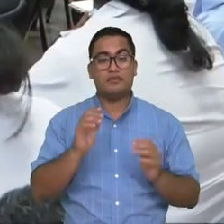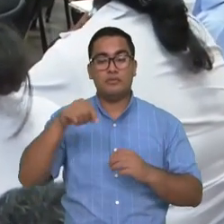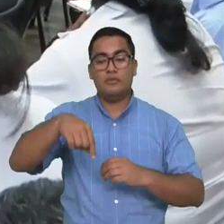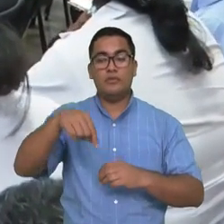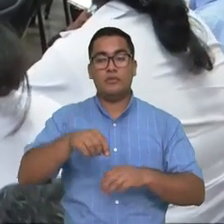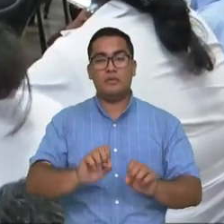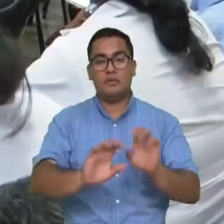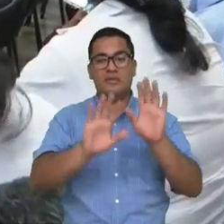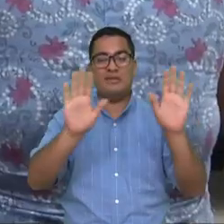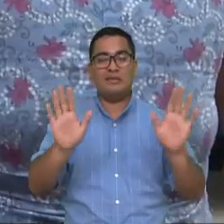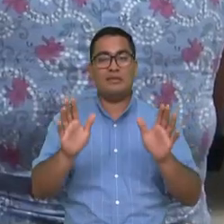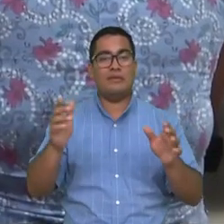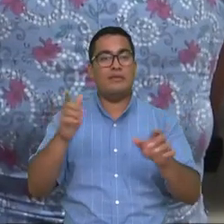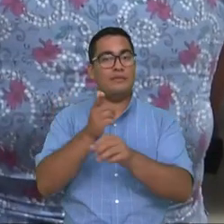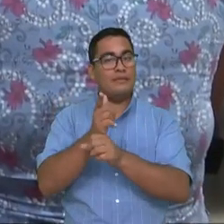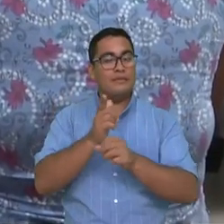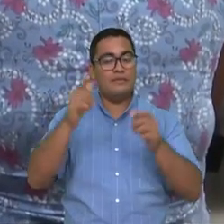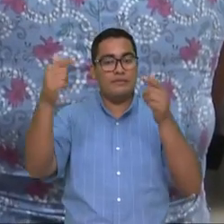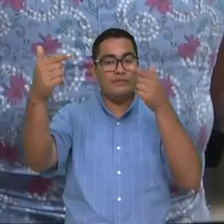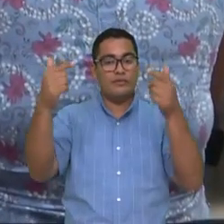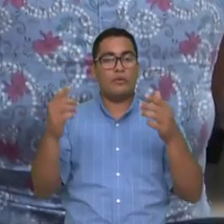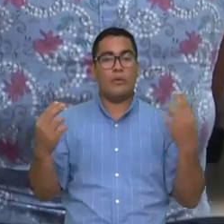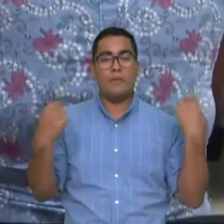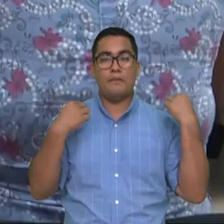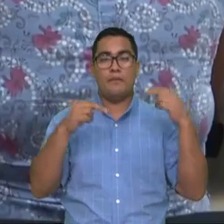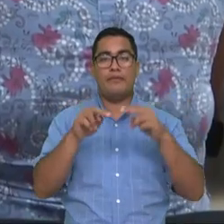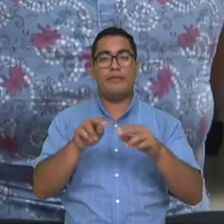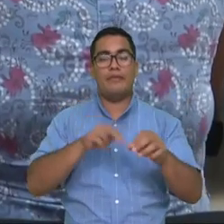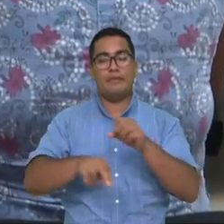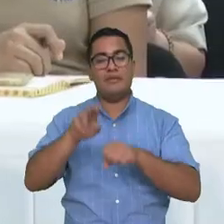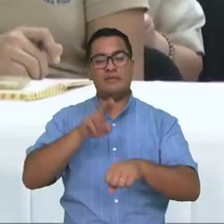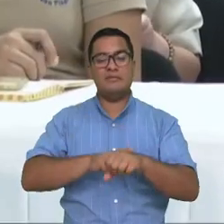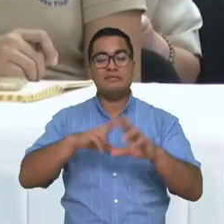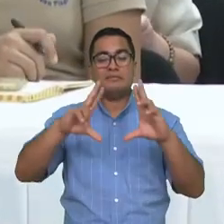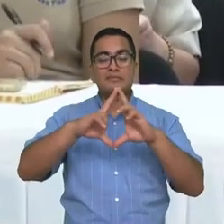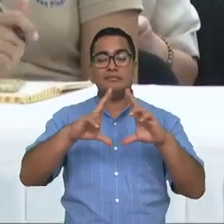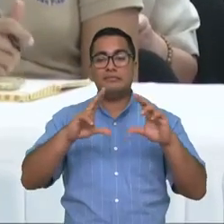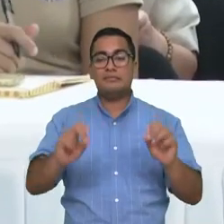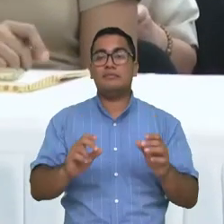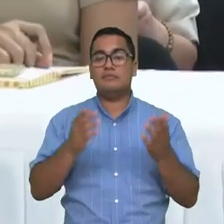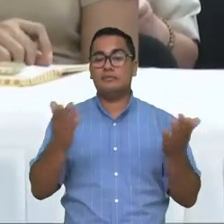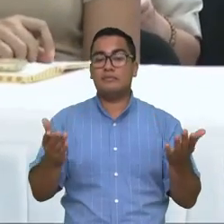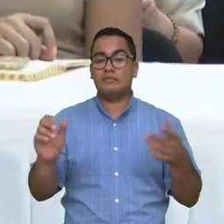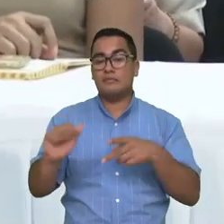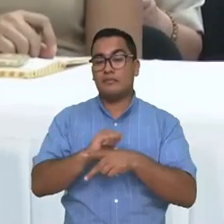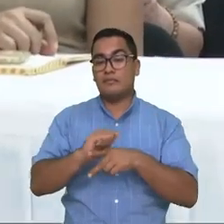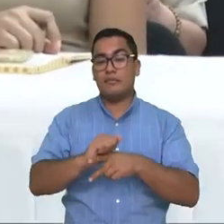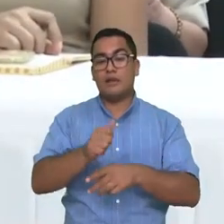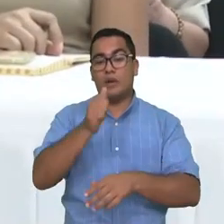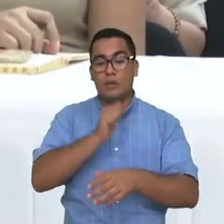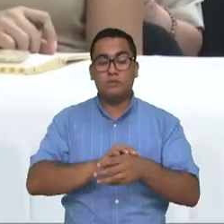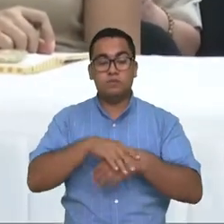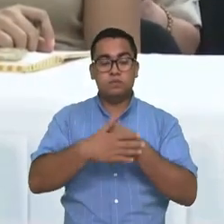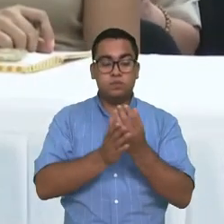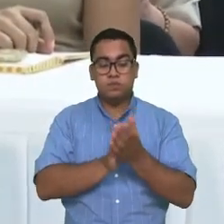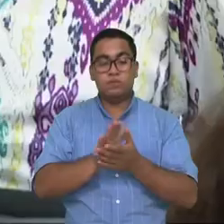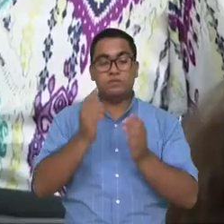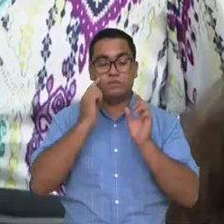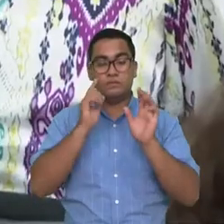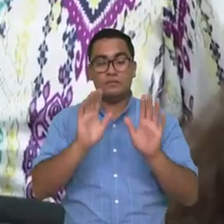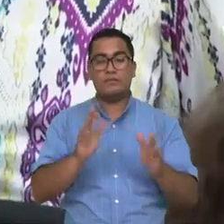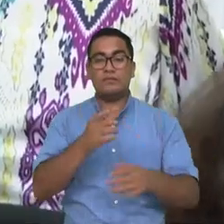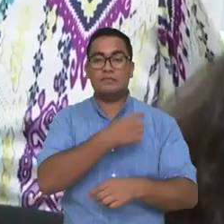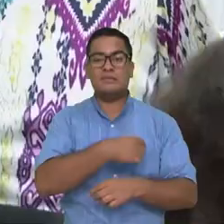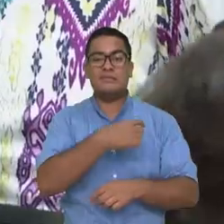se realizó una videoconferencia con maestros a nivel nacional para fortalecer las prácticas de autocuido de la salud en las